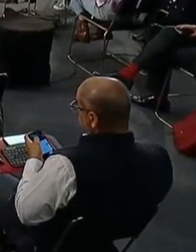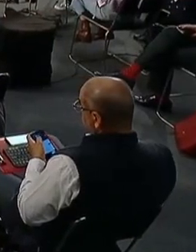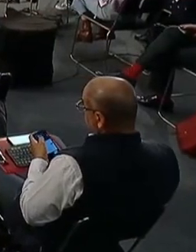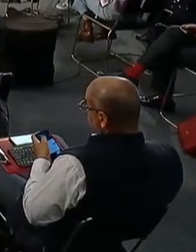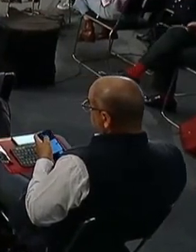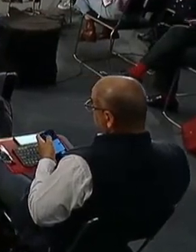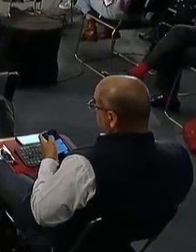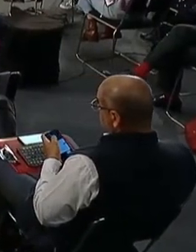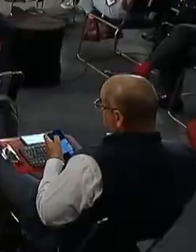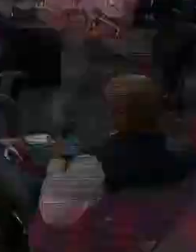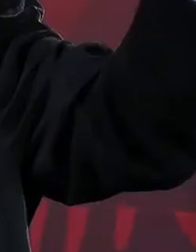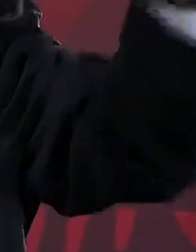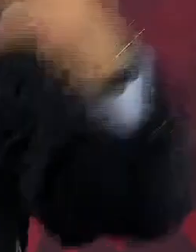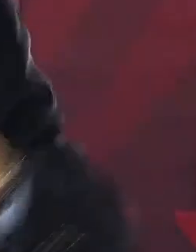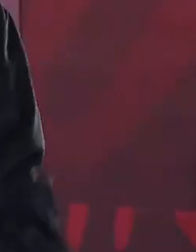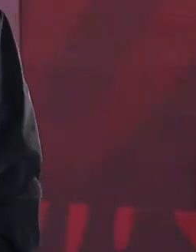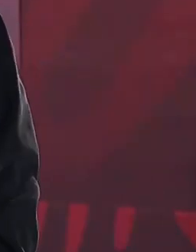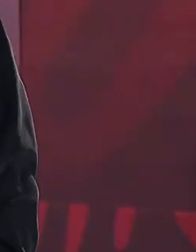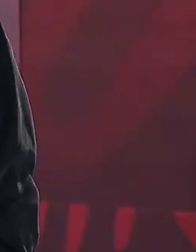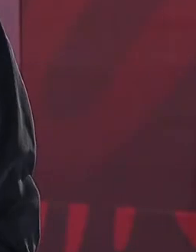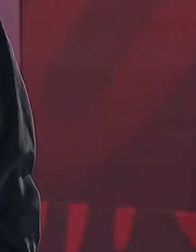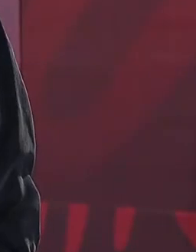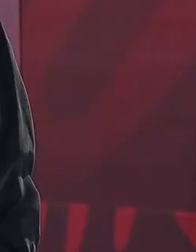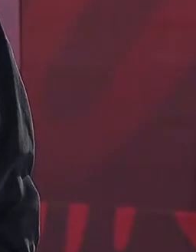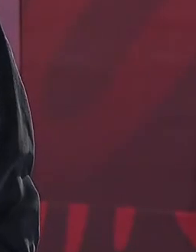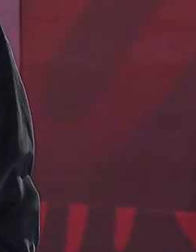crisis por el saqueo,